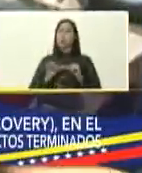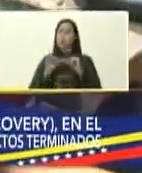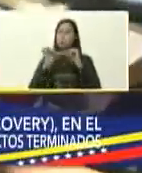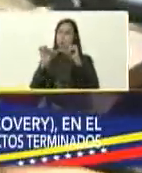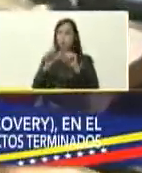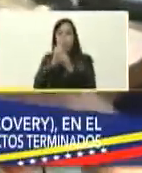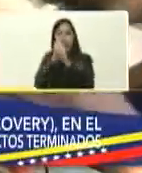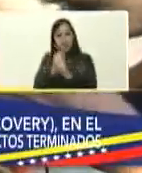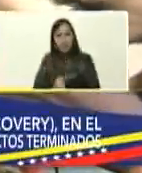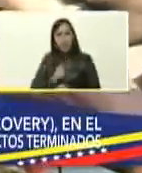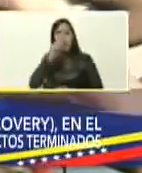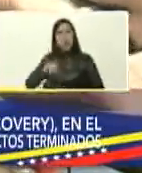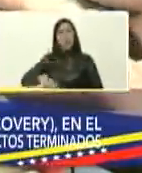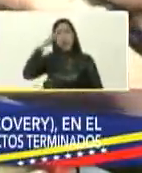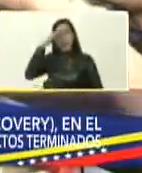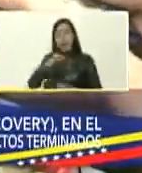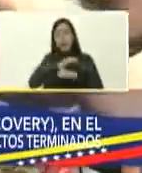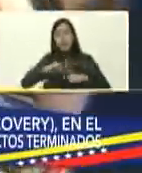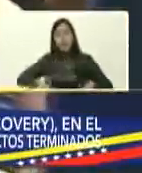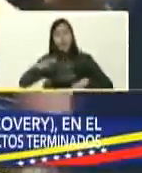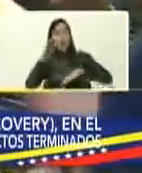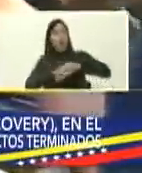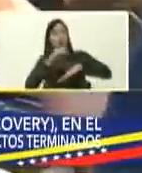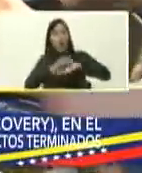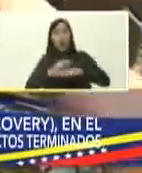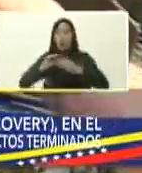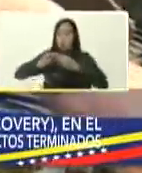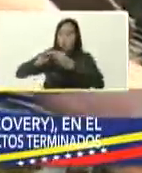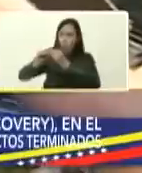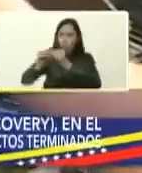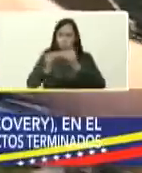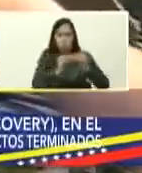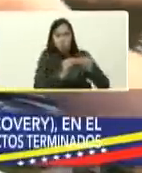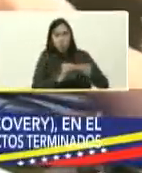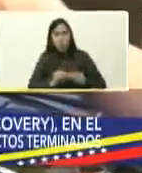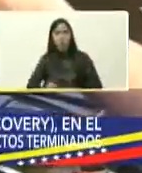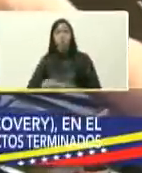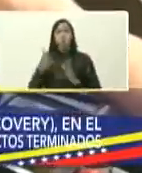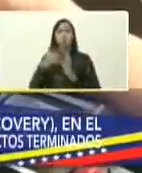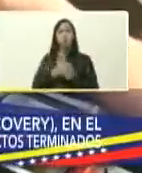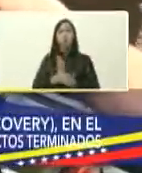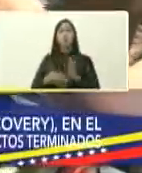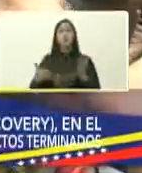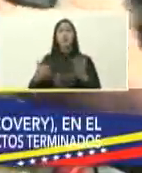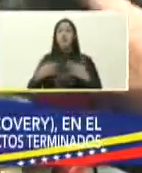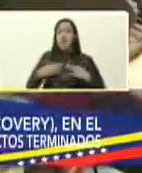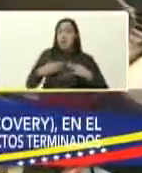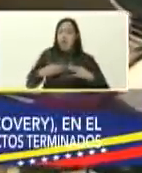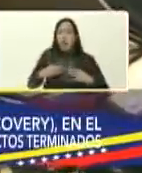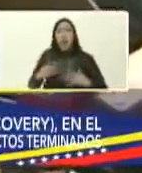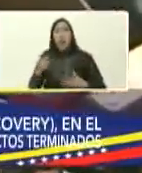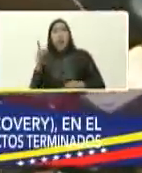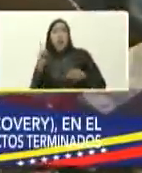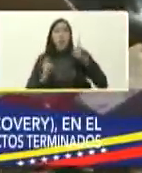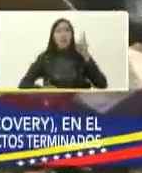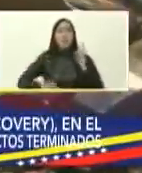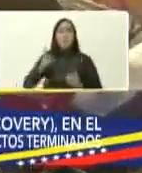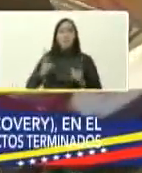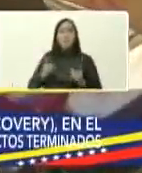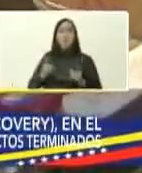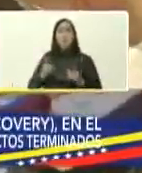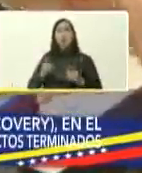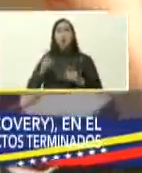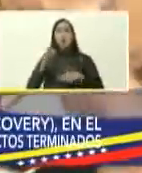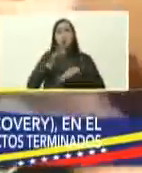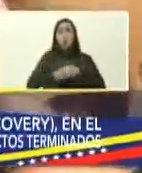militar, que actualmente estamos haciendo lo que tiene que ver con la investidura del cadete, y la bota militar, la